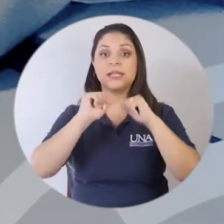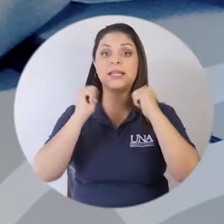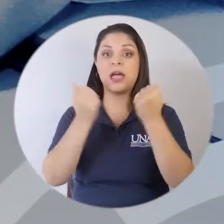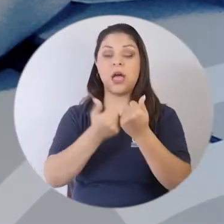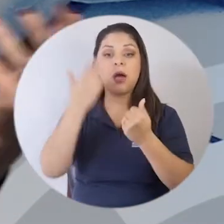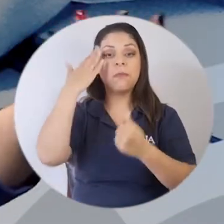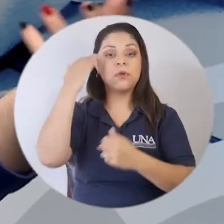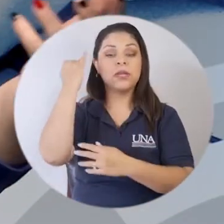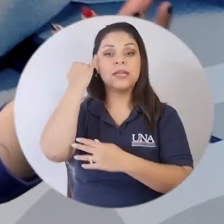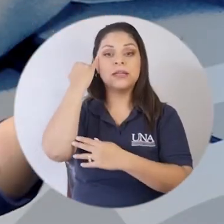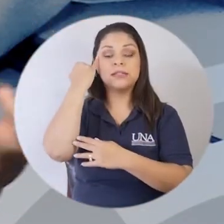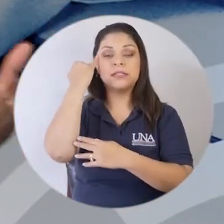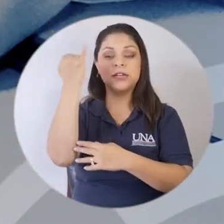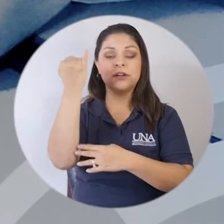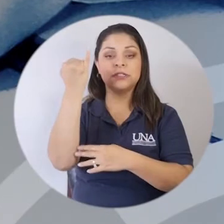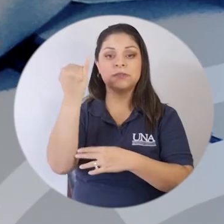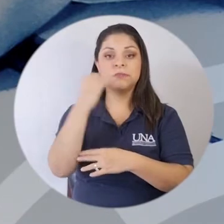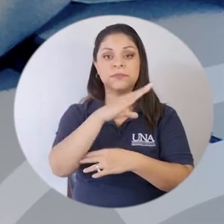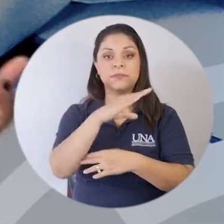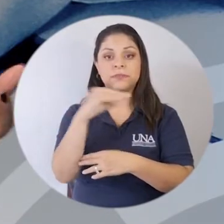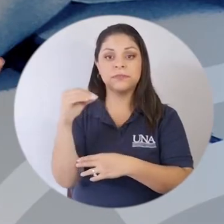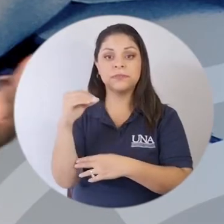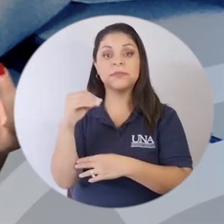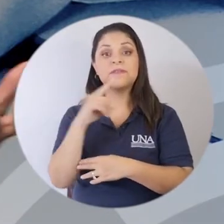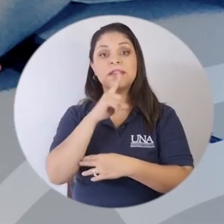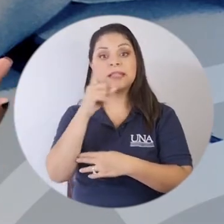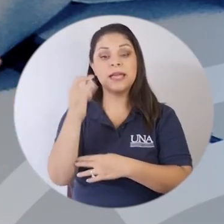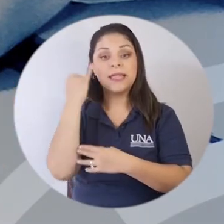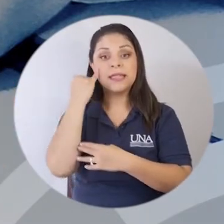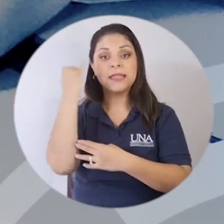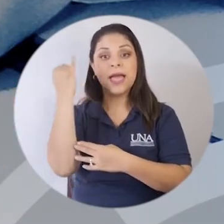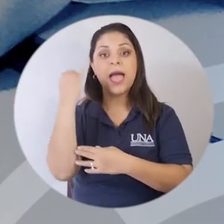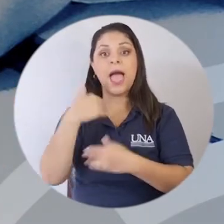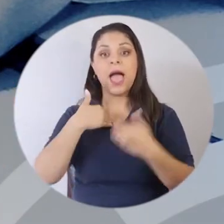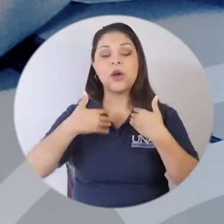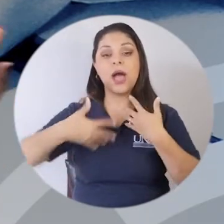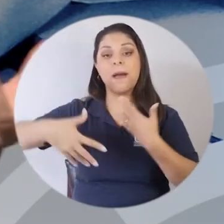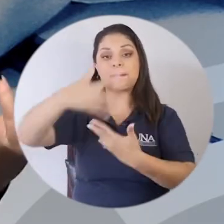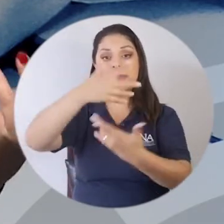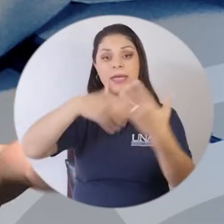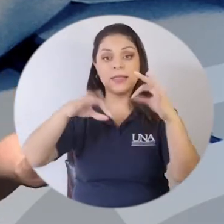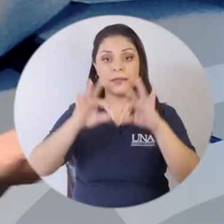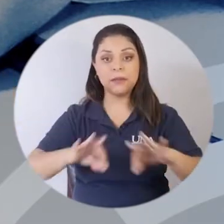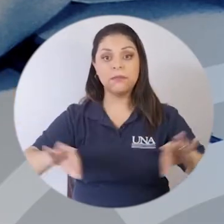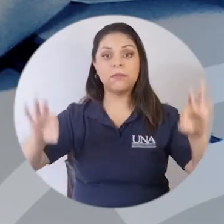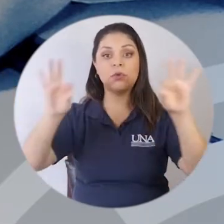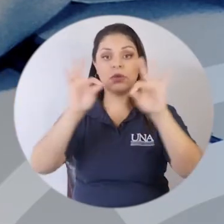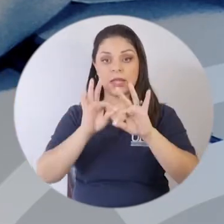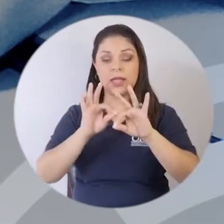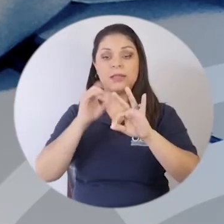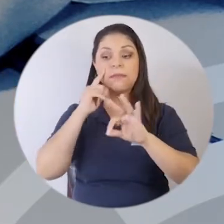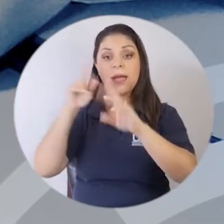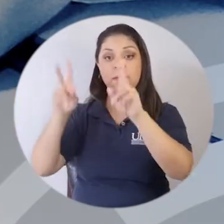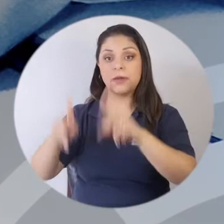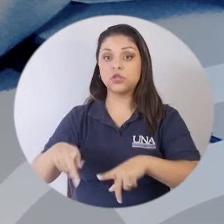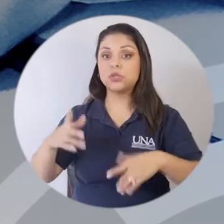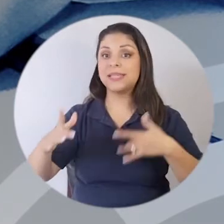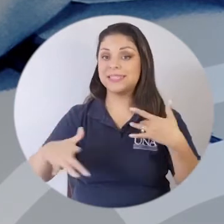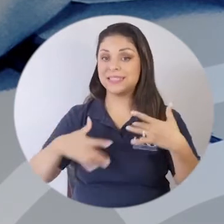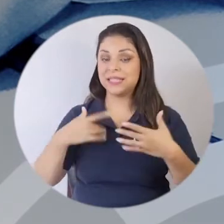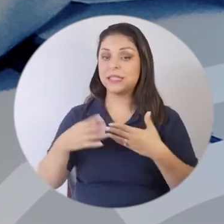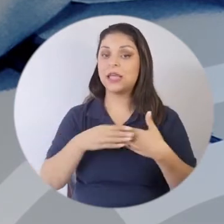Porque la idea es que haya todo un, ¿cómo decirle?, un ambiente propicio para que la persona se